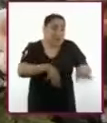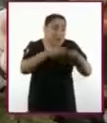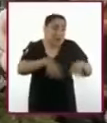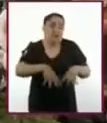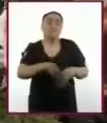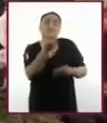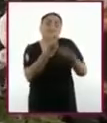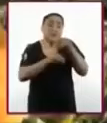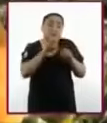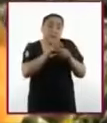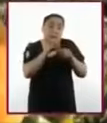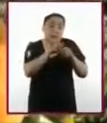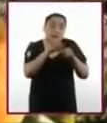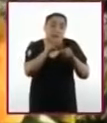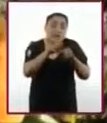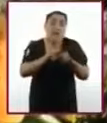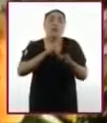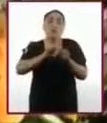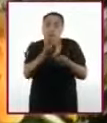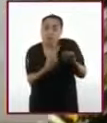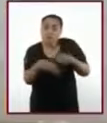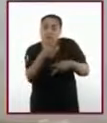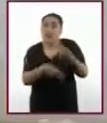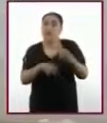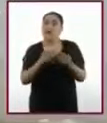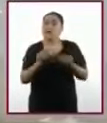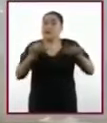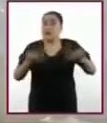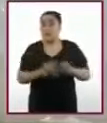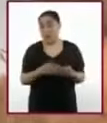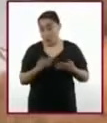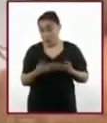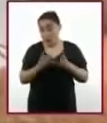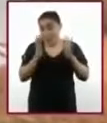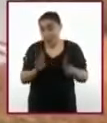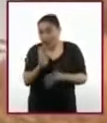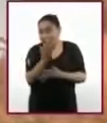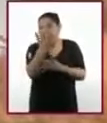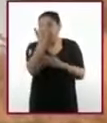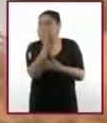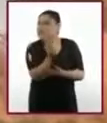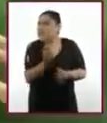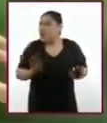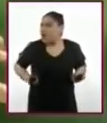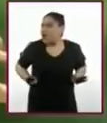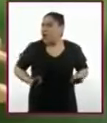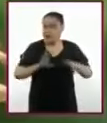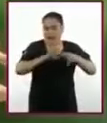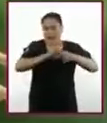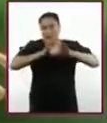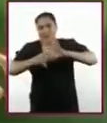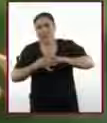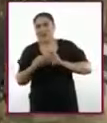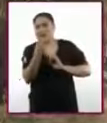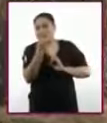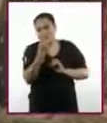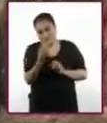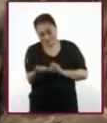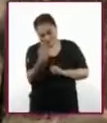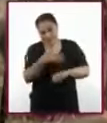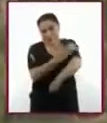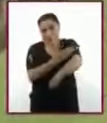además incorporan los residuos a la tierra. Ahora que ya conoces cómo se forma una cadena alimentaria, acompáñame a ver algunos ejemplos